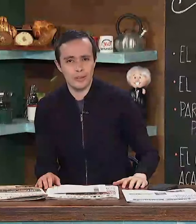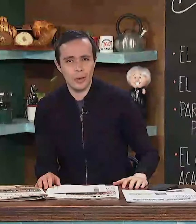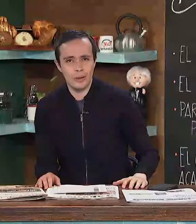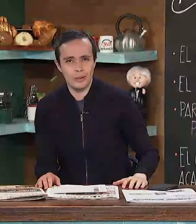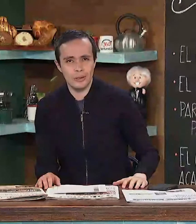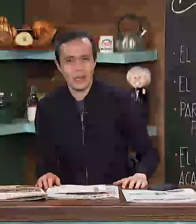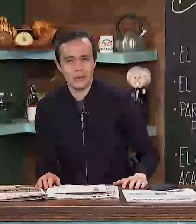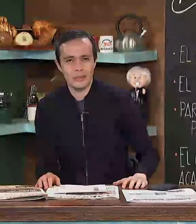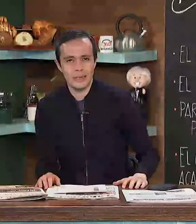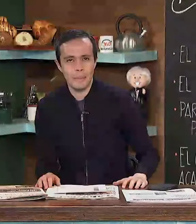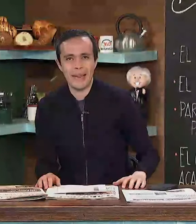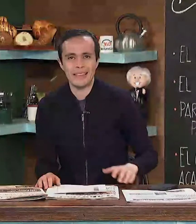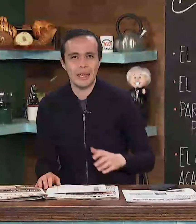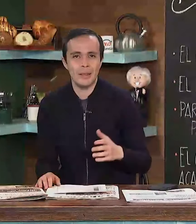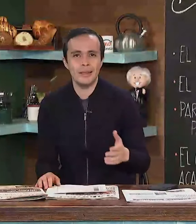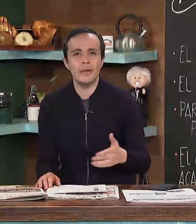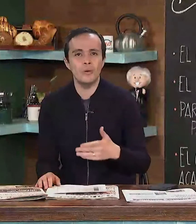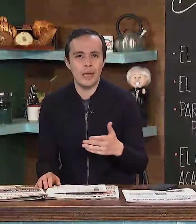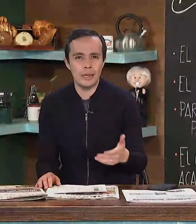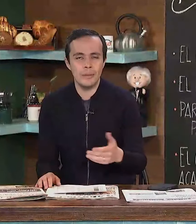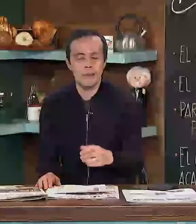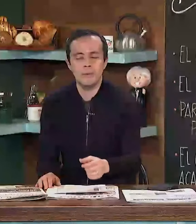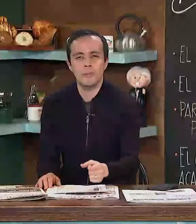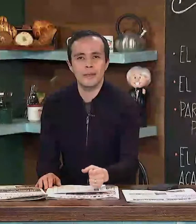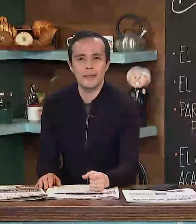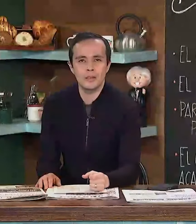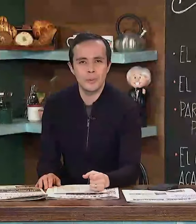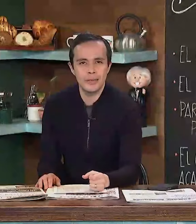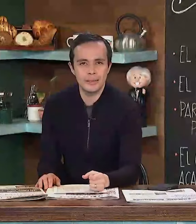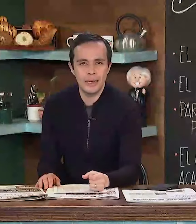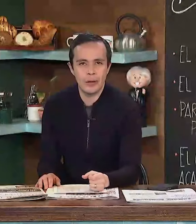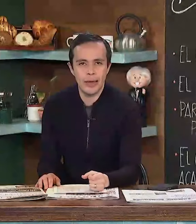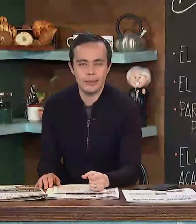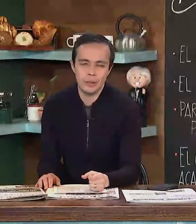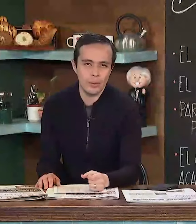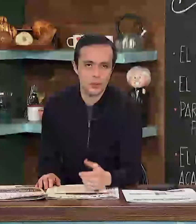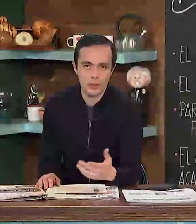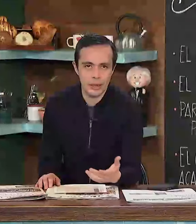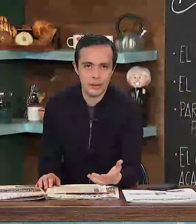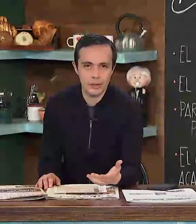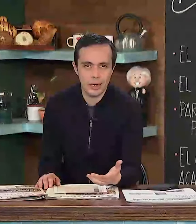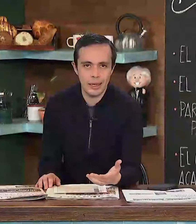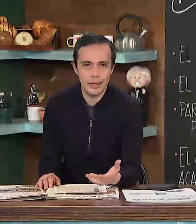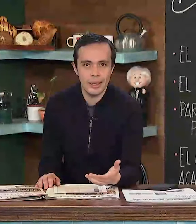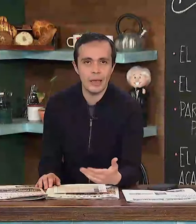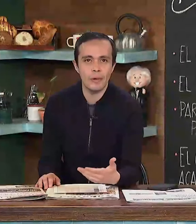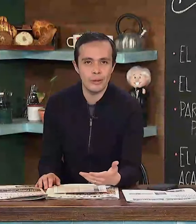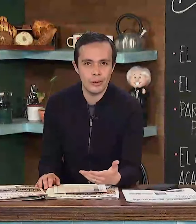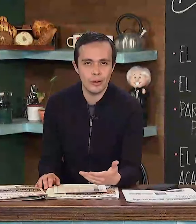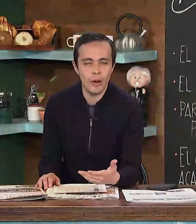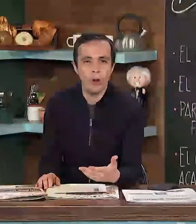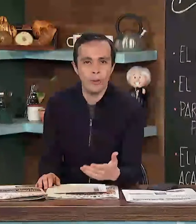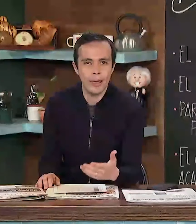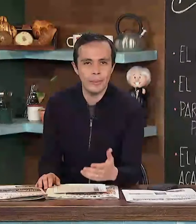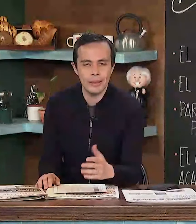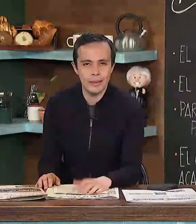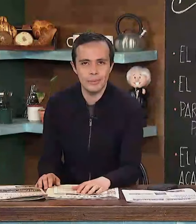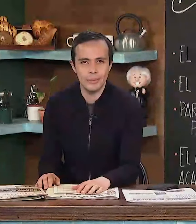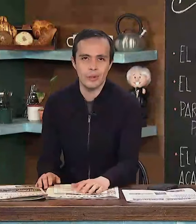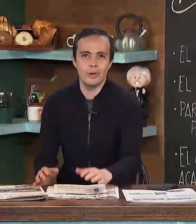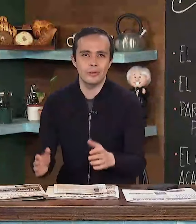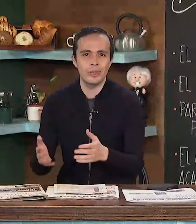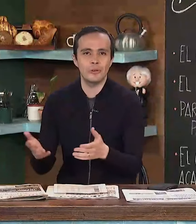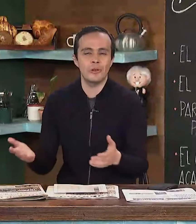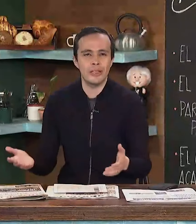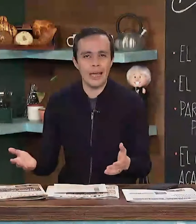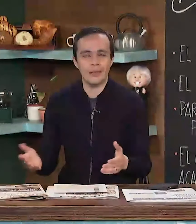una votación y una condena prácticamente unánime por parte de los países de la OEA, solo votó en contra Ecuador. Obviamente,